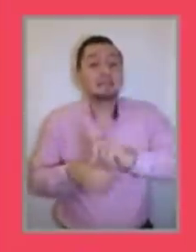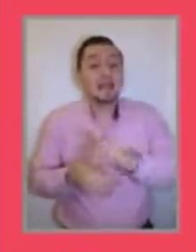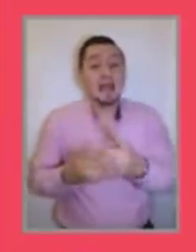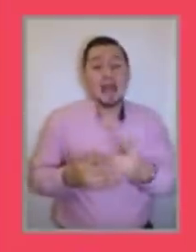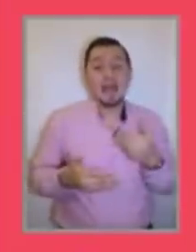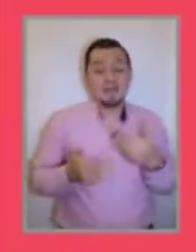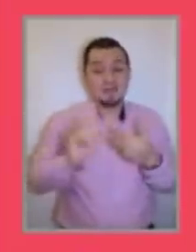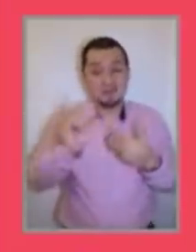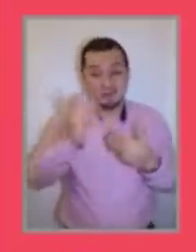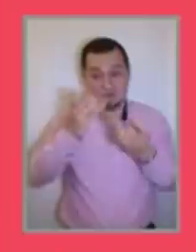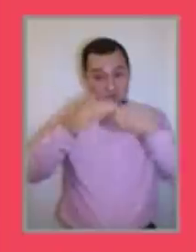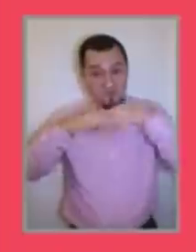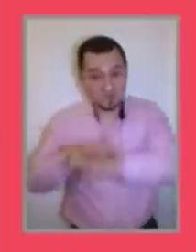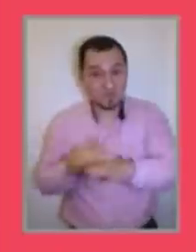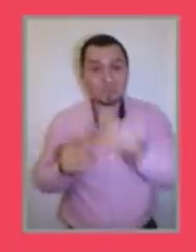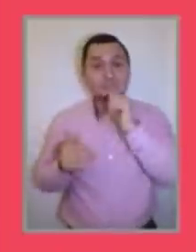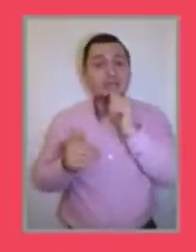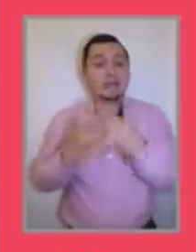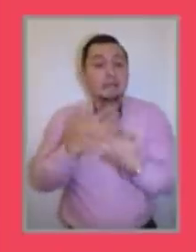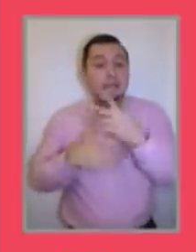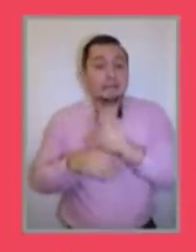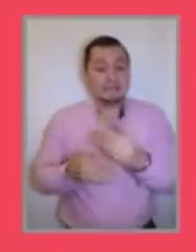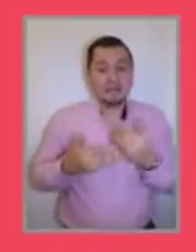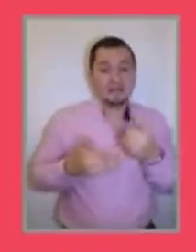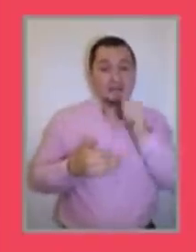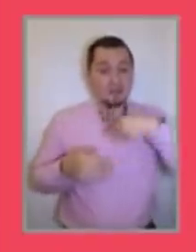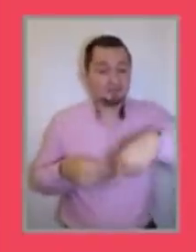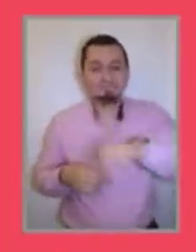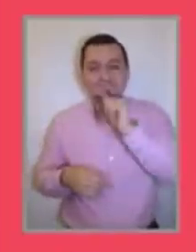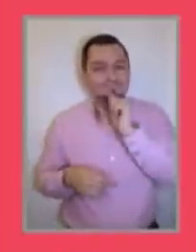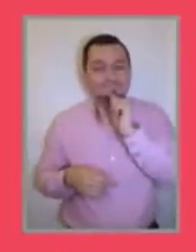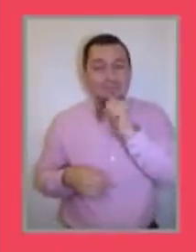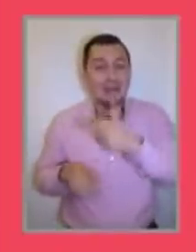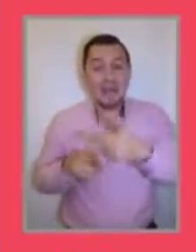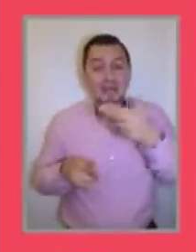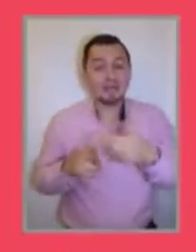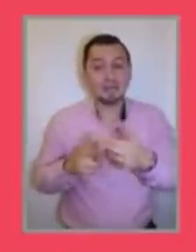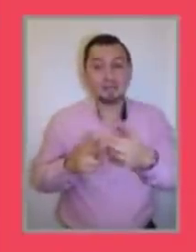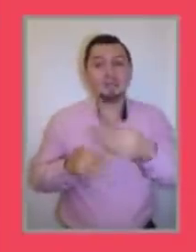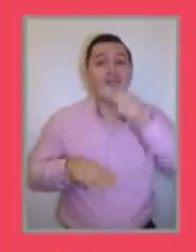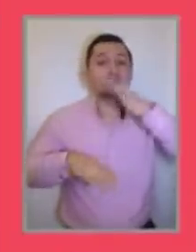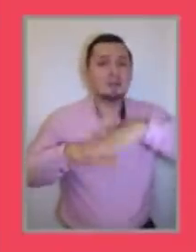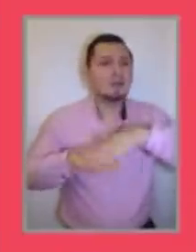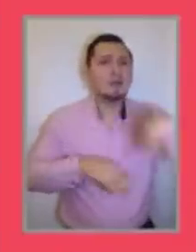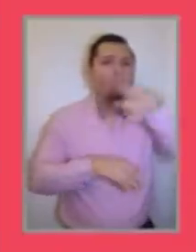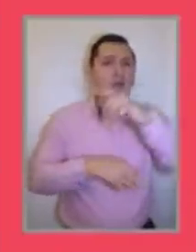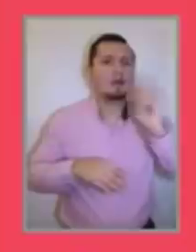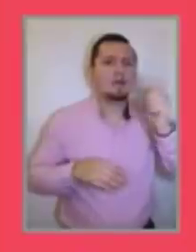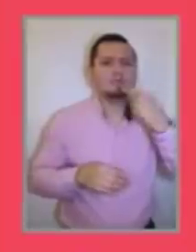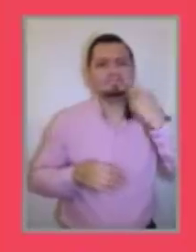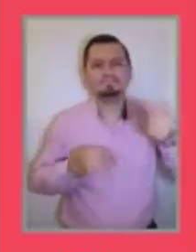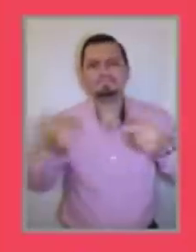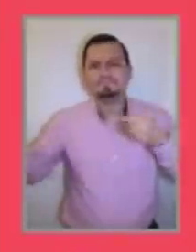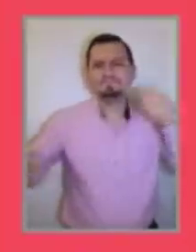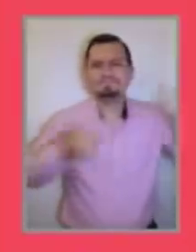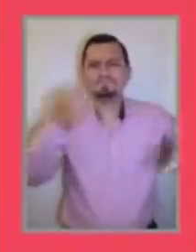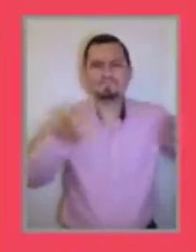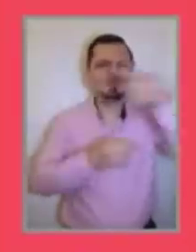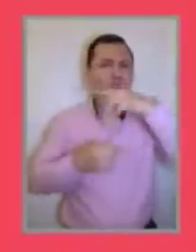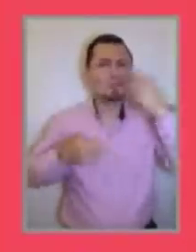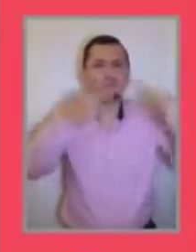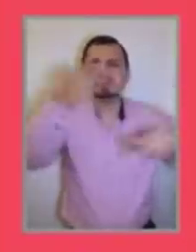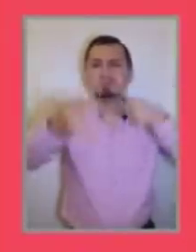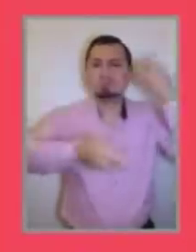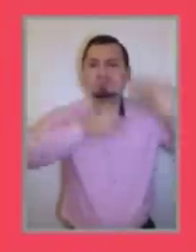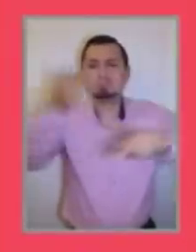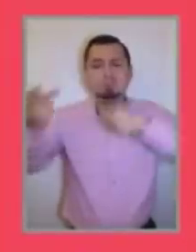para preparar las condiciones, pero necesitamos que todos sepan cómo va a ser, porque hemos escuchado muchas versiones, hemos escuchado muchas ideas. Hoy lo que vamos a